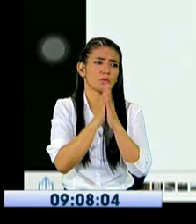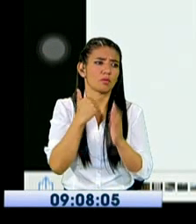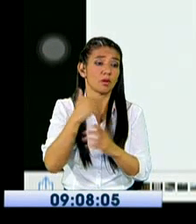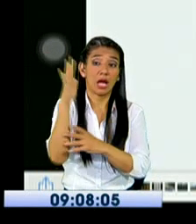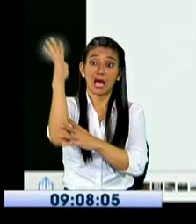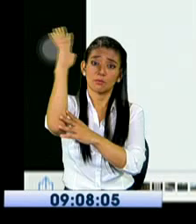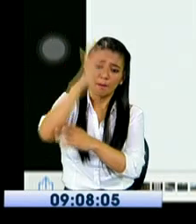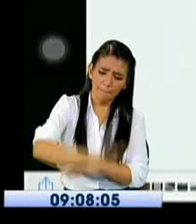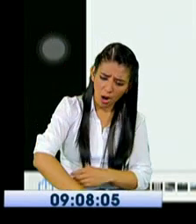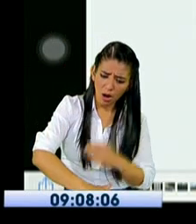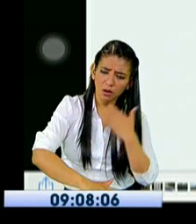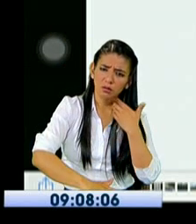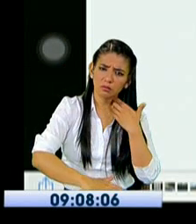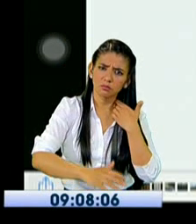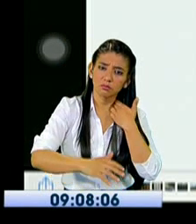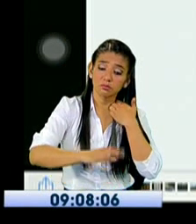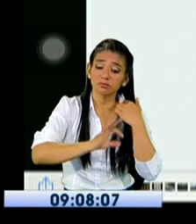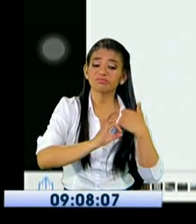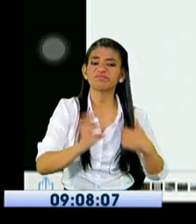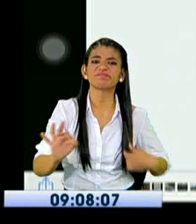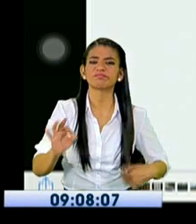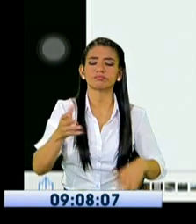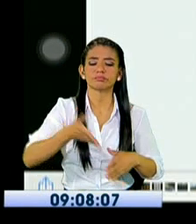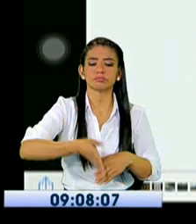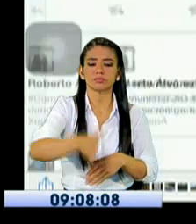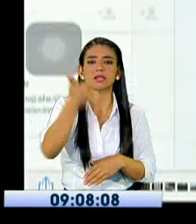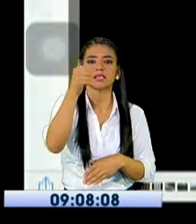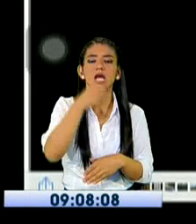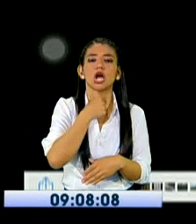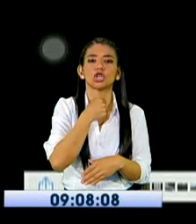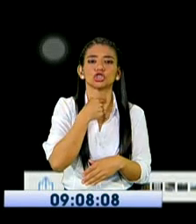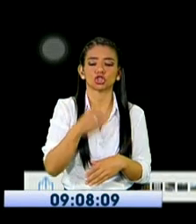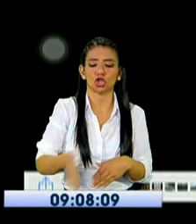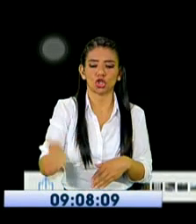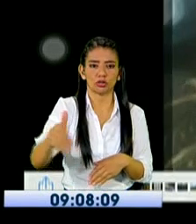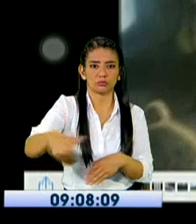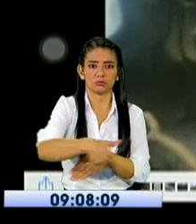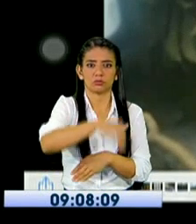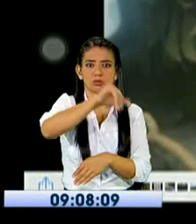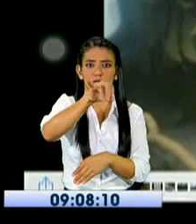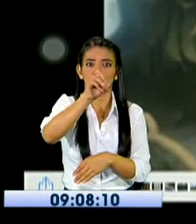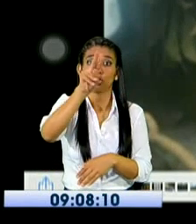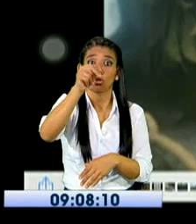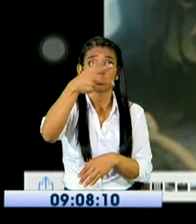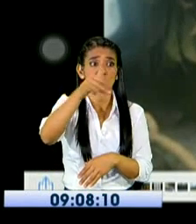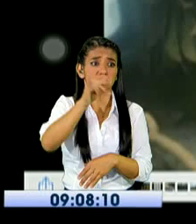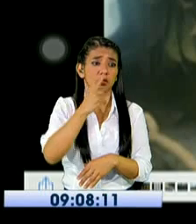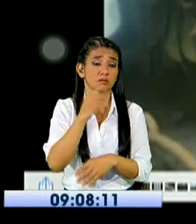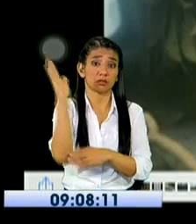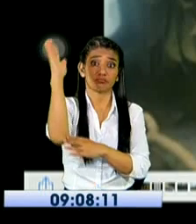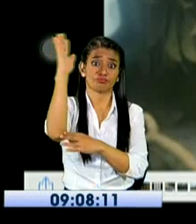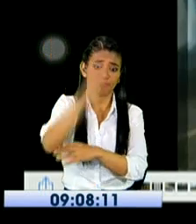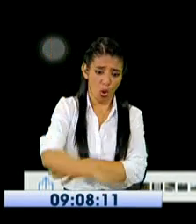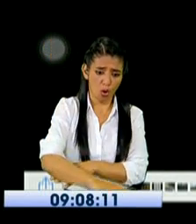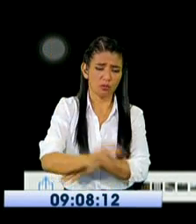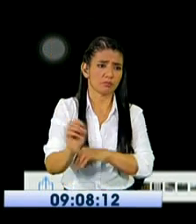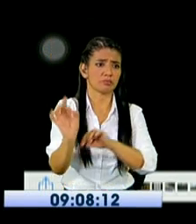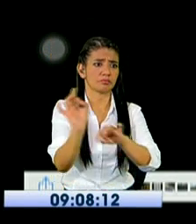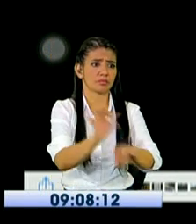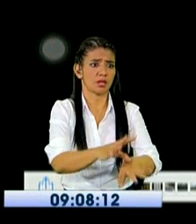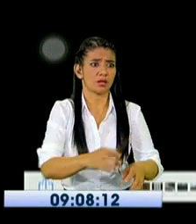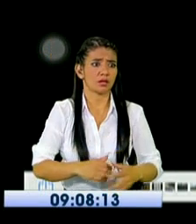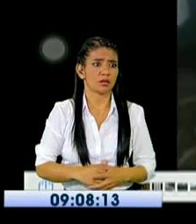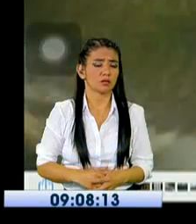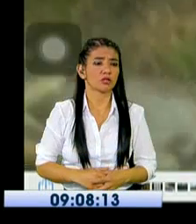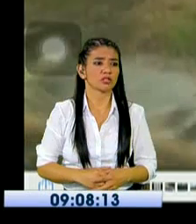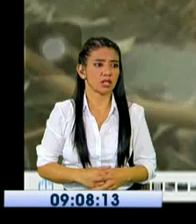cayó en la acera. Esto en la 10 de agosto y Jorge Joncha. Ahí está. Se cayó y ahí dejaron. Ahí